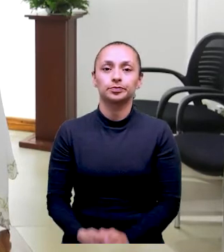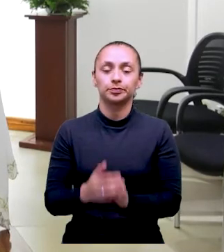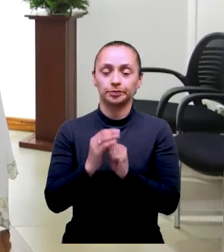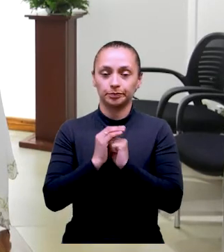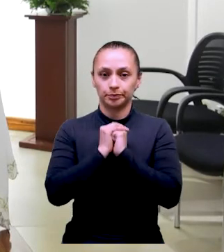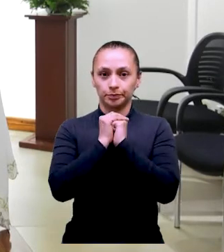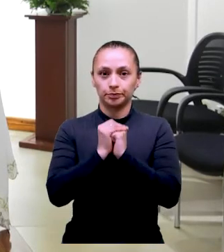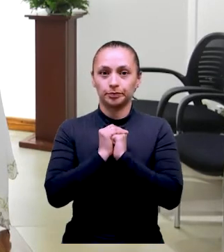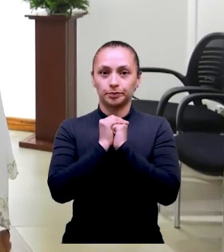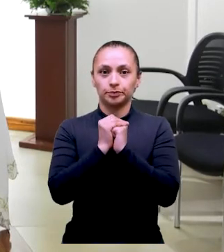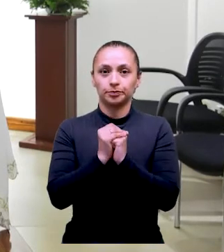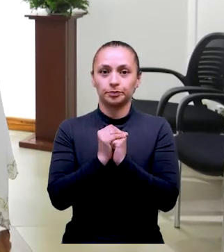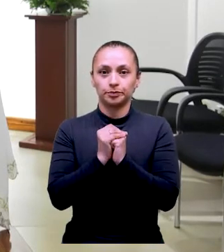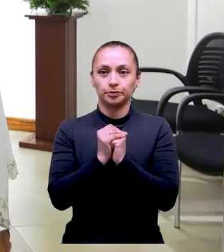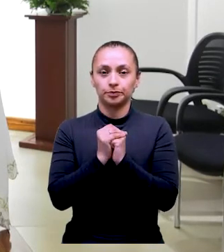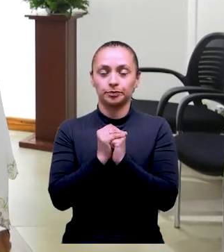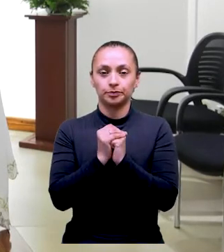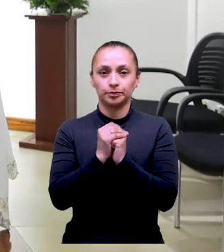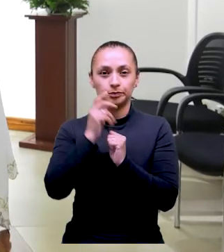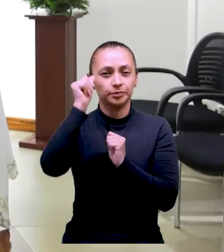podamos también